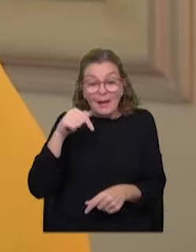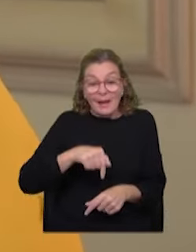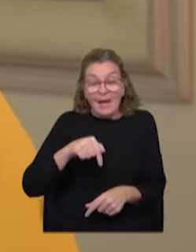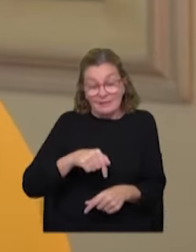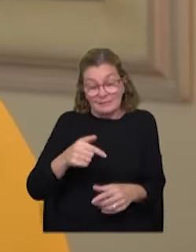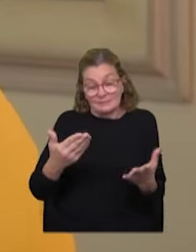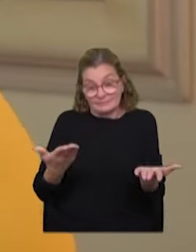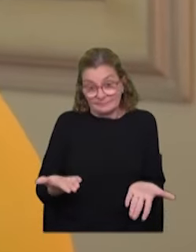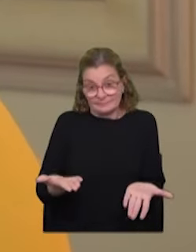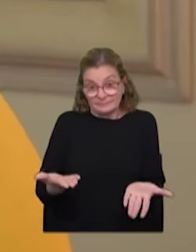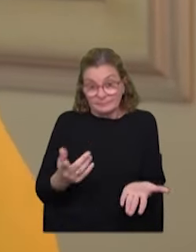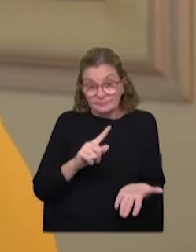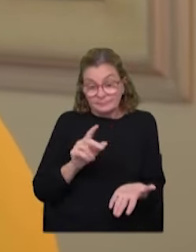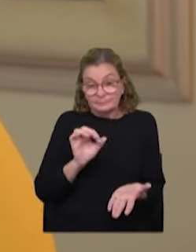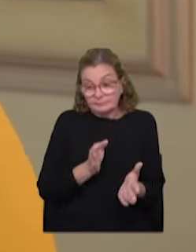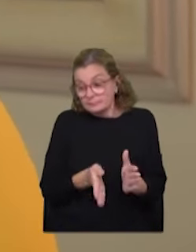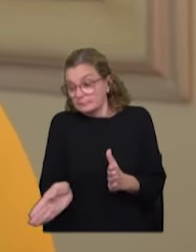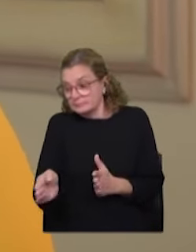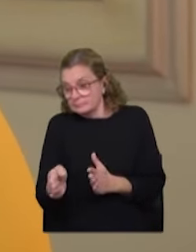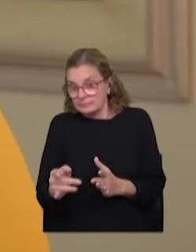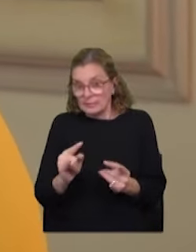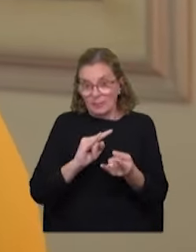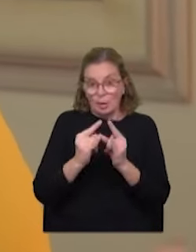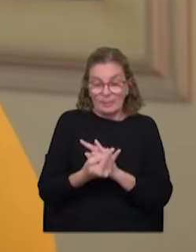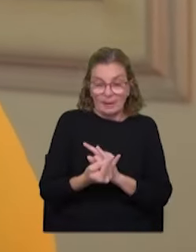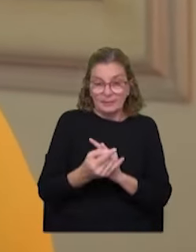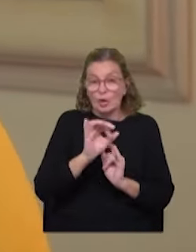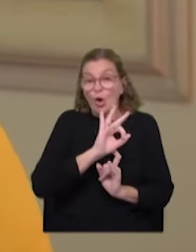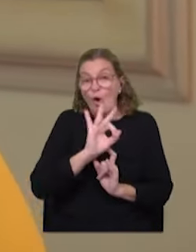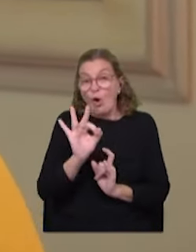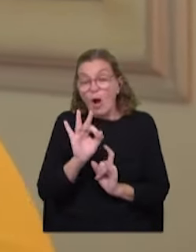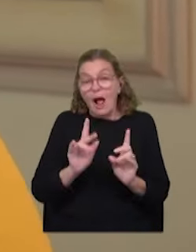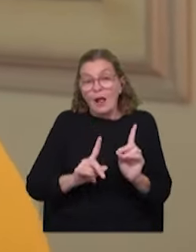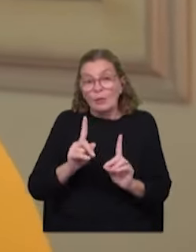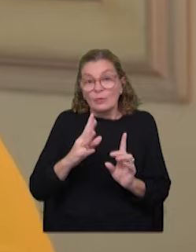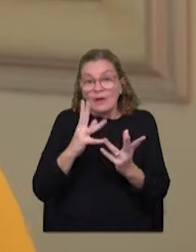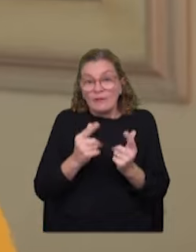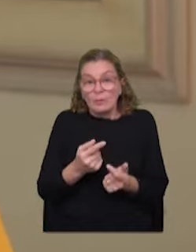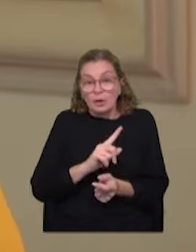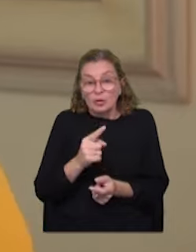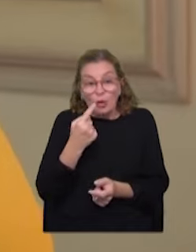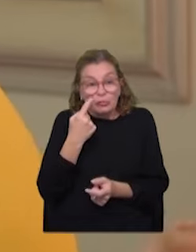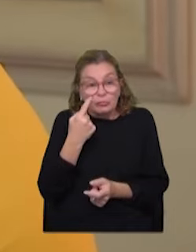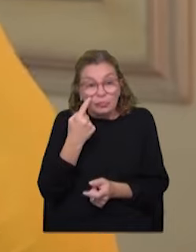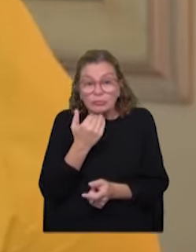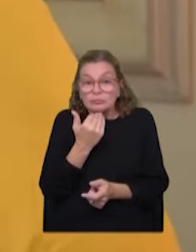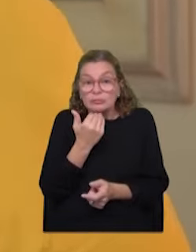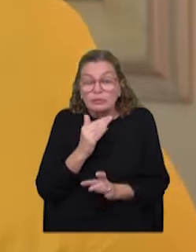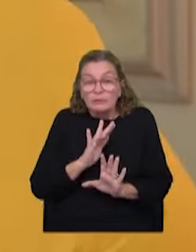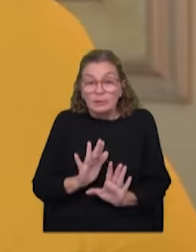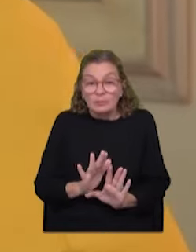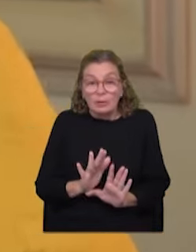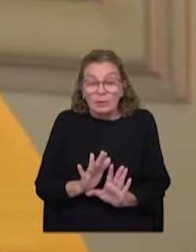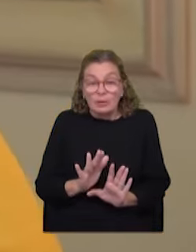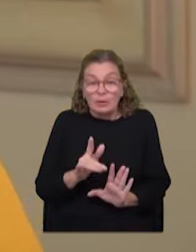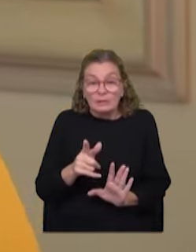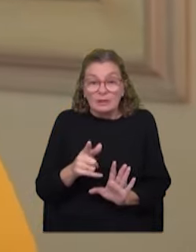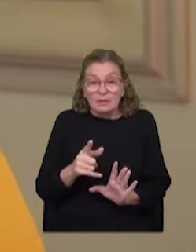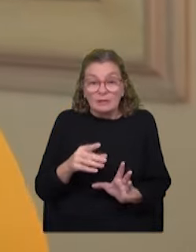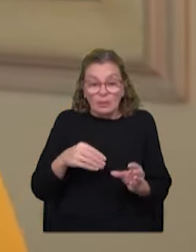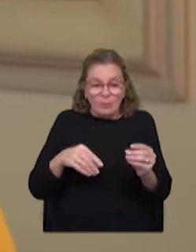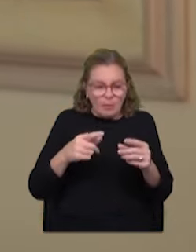acá que o se pasa por el costado del parlamento o por algún motivo que desconocemos eh la burocracia hace